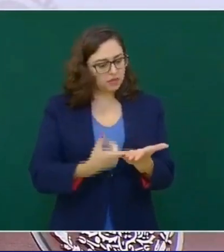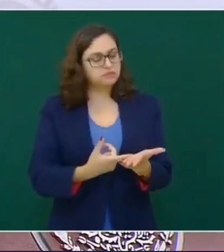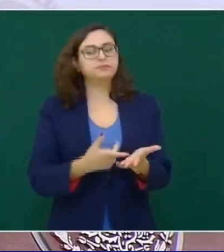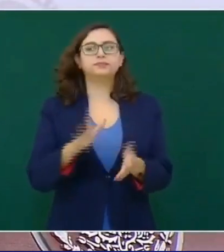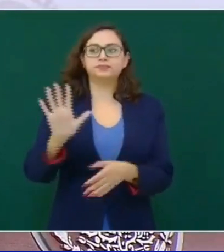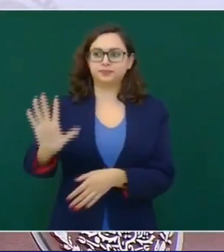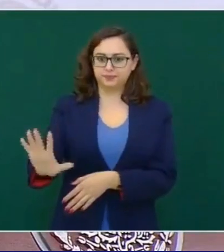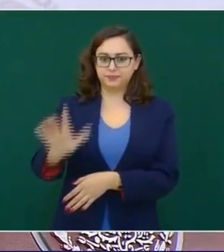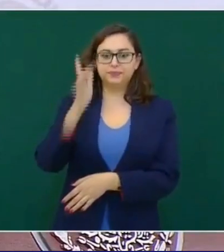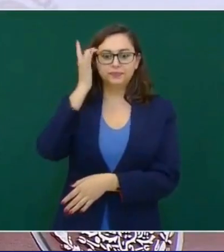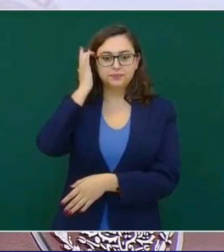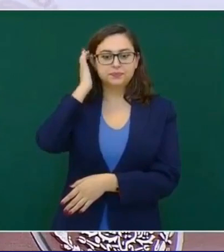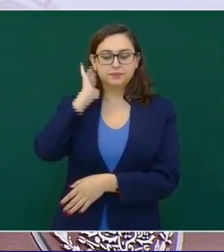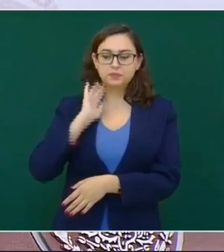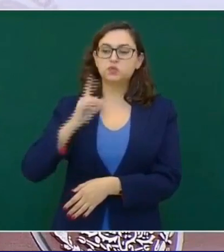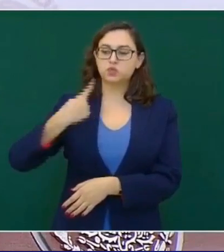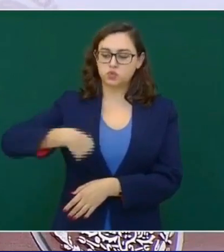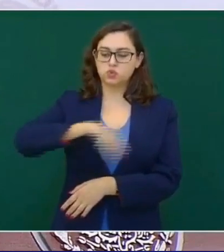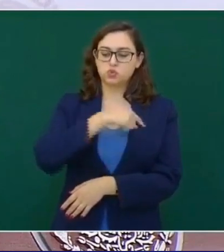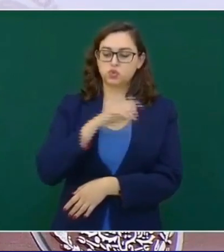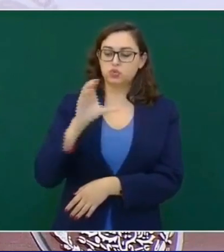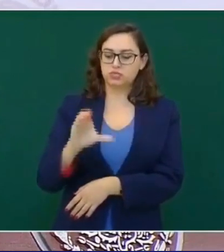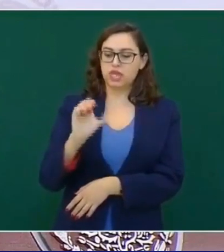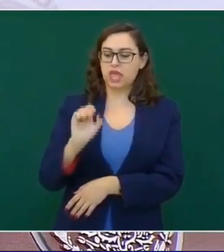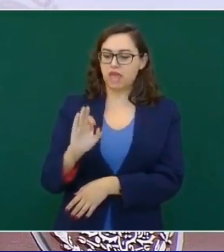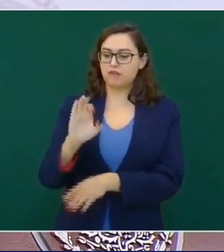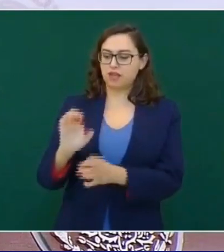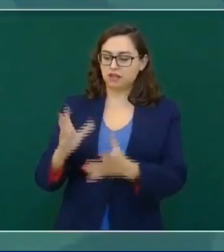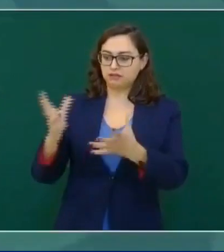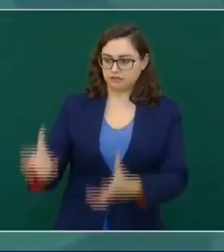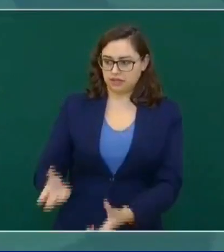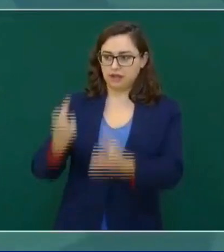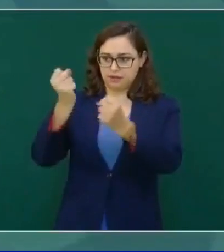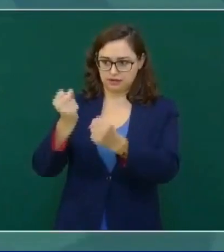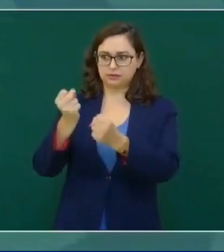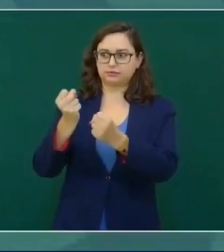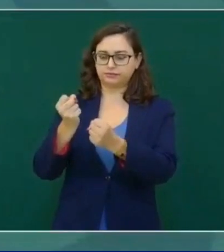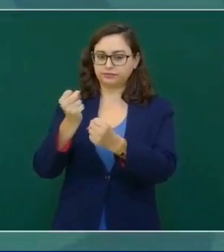a rescatar la Comisión Federal de Electricidad y les íbamos a devolver